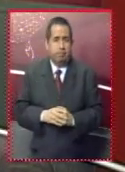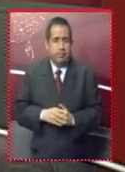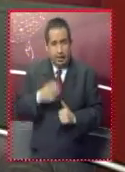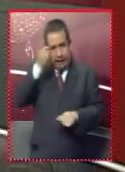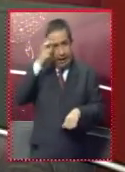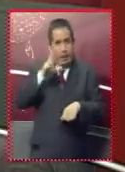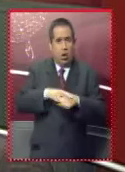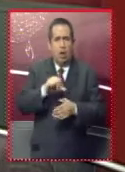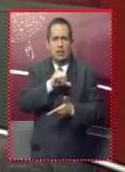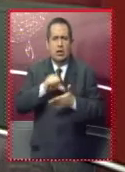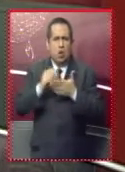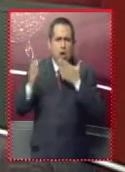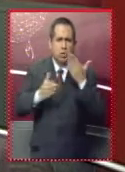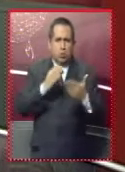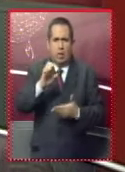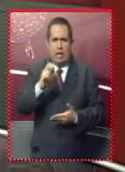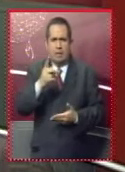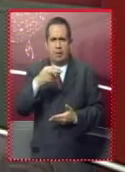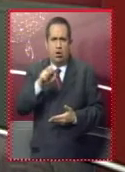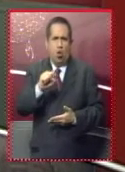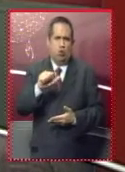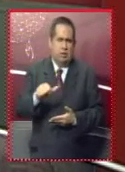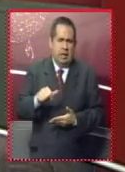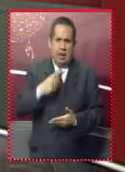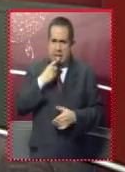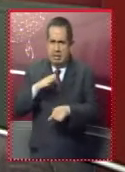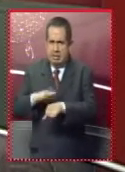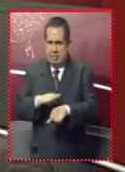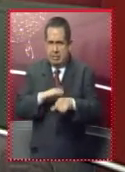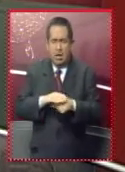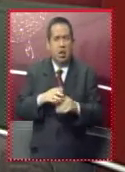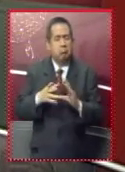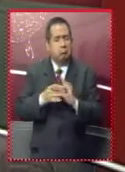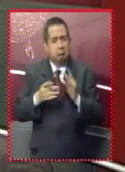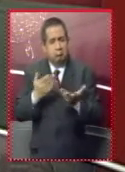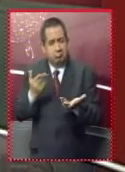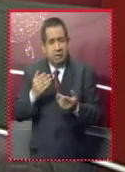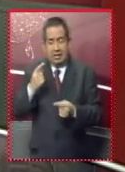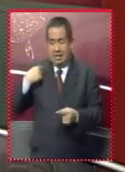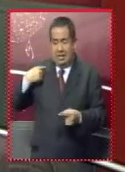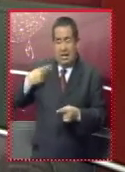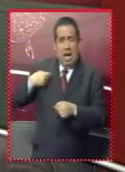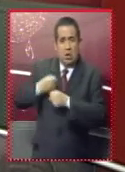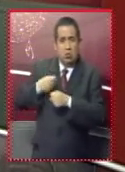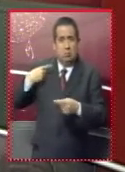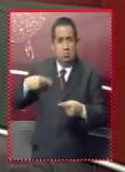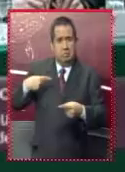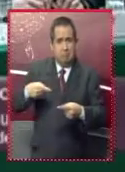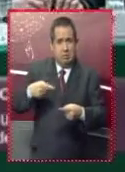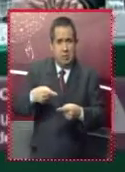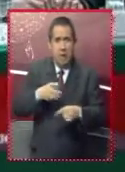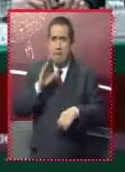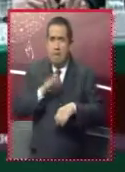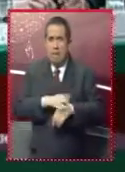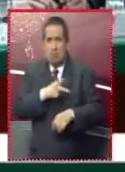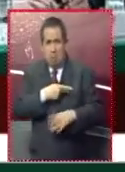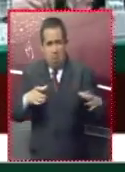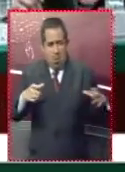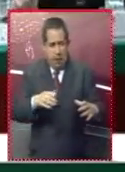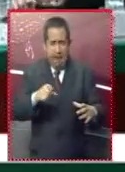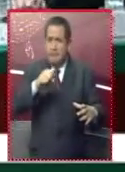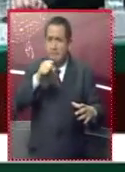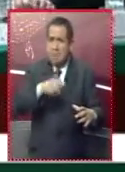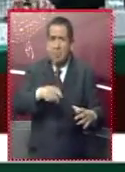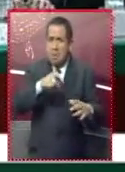Centro de Estudios, Espinosa Iglesias, llamó a considerar el dato que durante los últimos años la pobreza se concentra en los mismos sectores de la